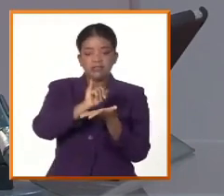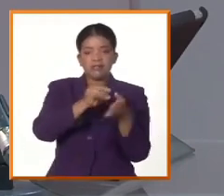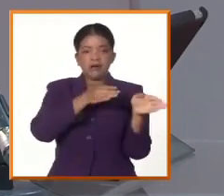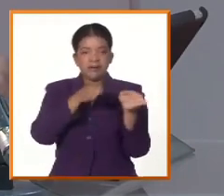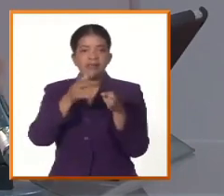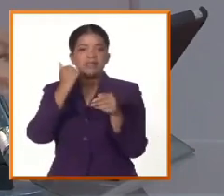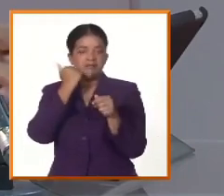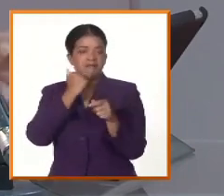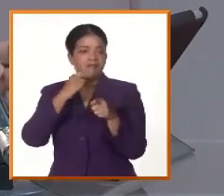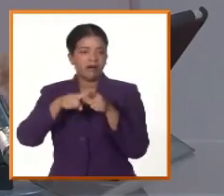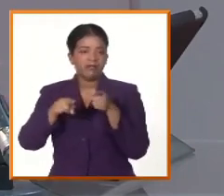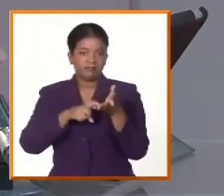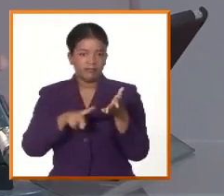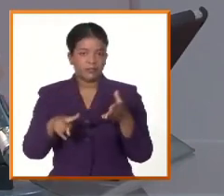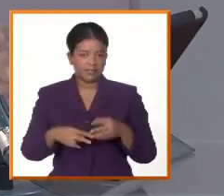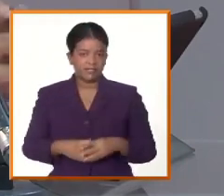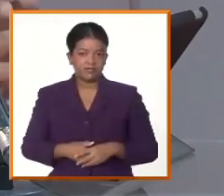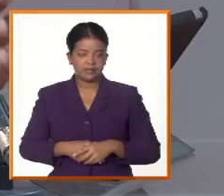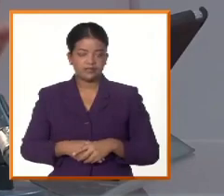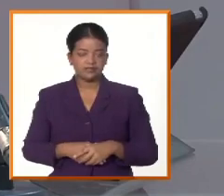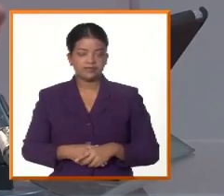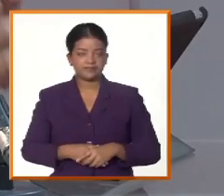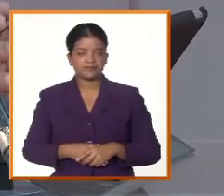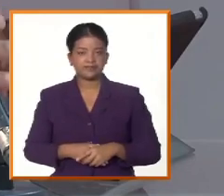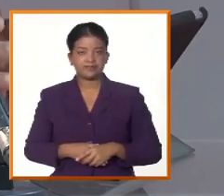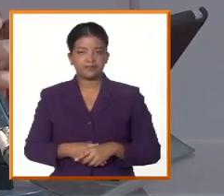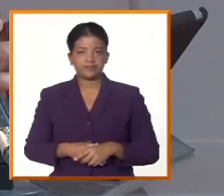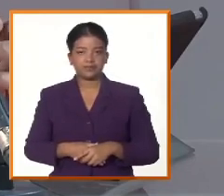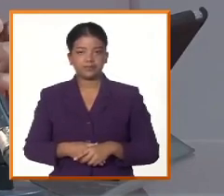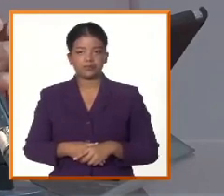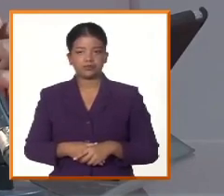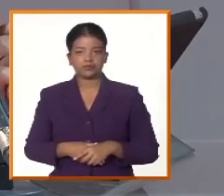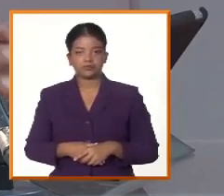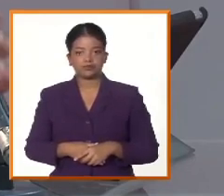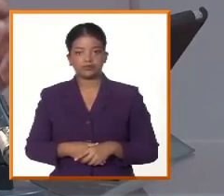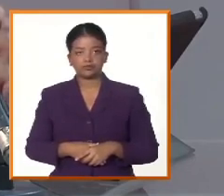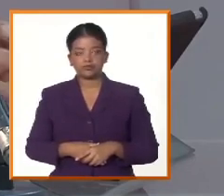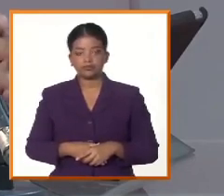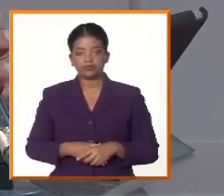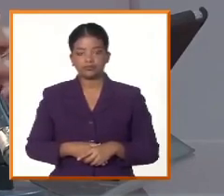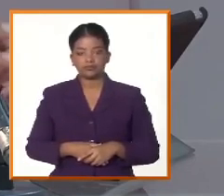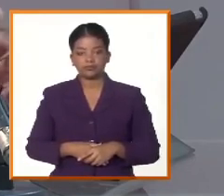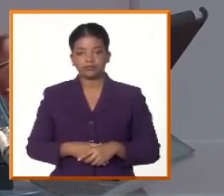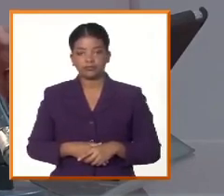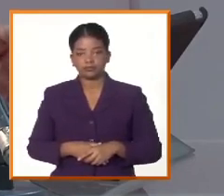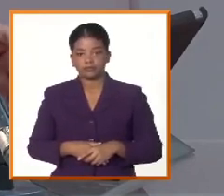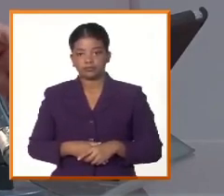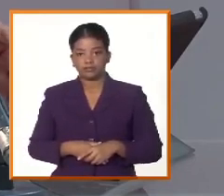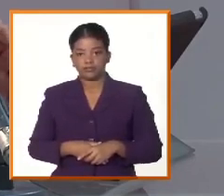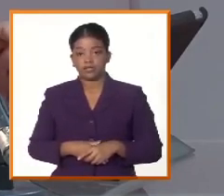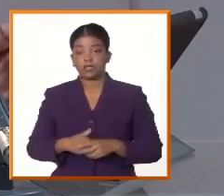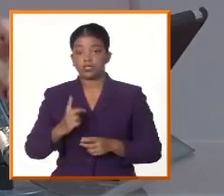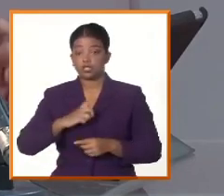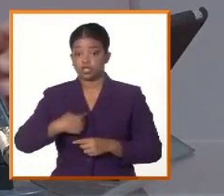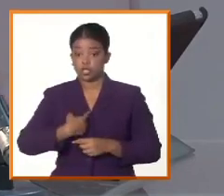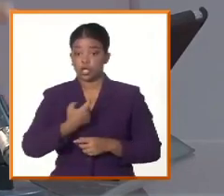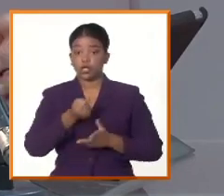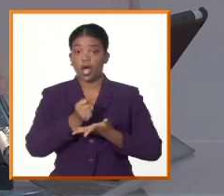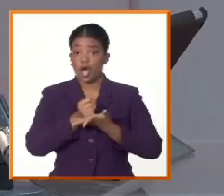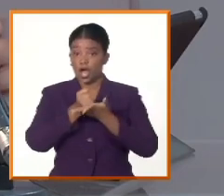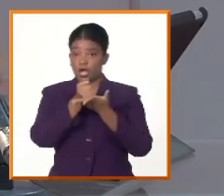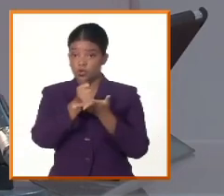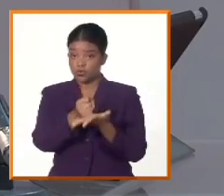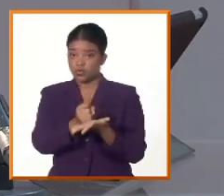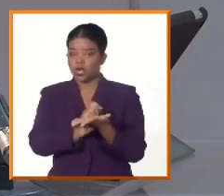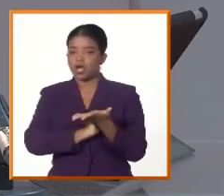los territorios O sea que esto no solamente marca Hoy estamos diciendo el Instituto Pero hay un potencial hoy en nuestras industrias que